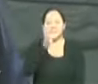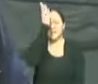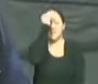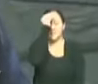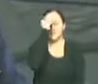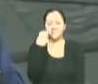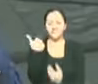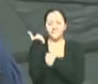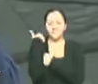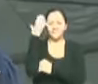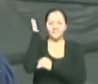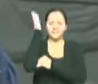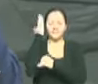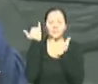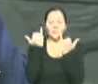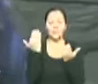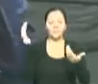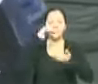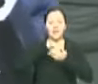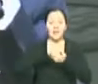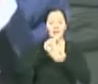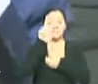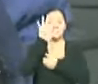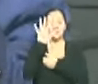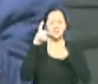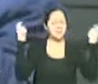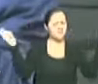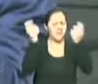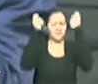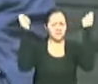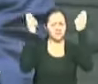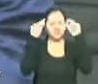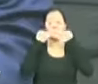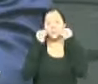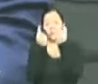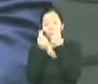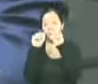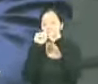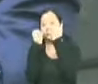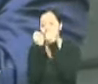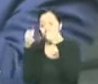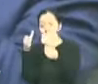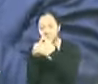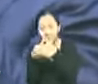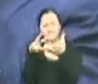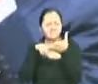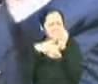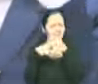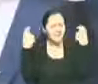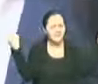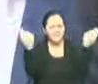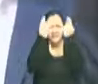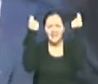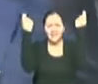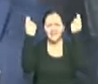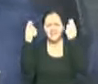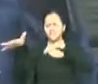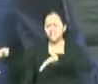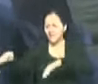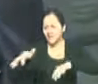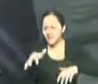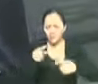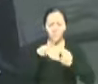de fiesta. Las organizaciones sociales están de fiesta. Aquí están nuestros